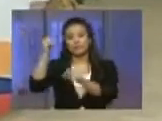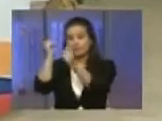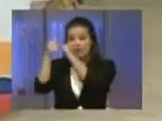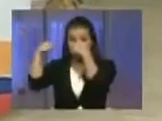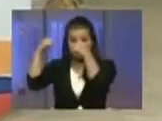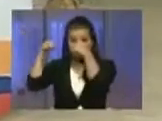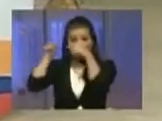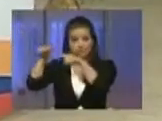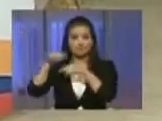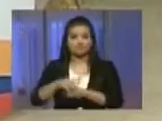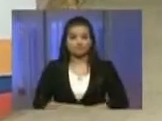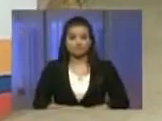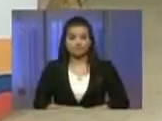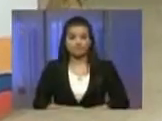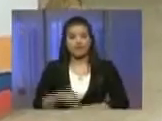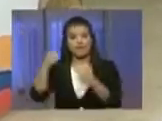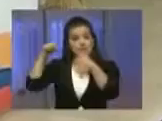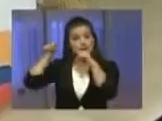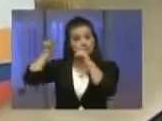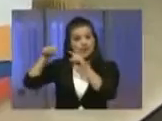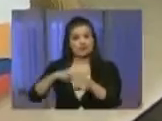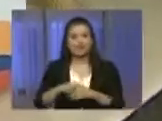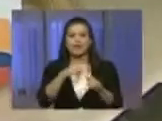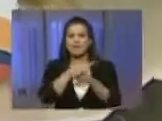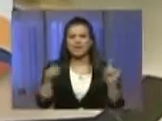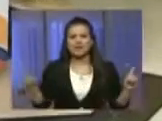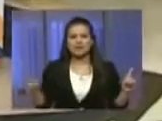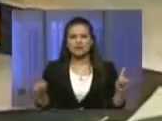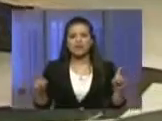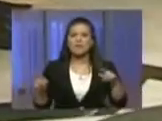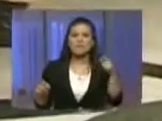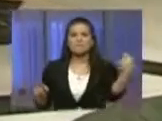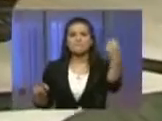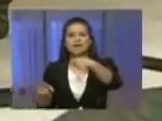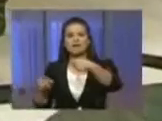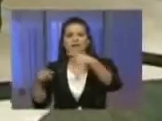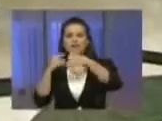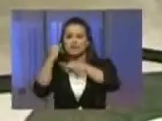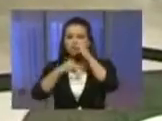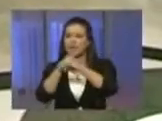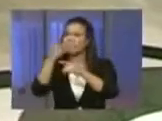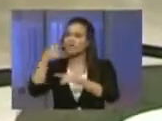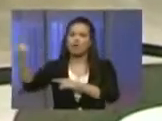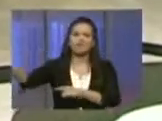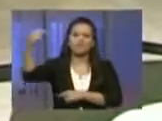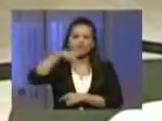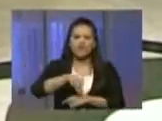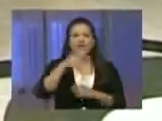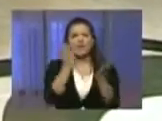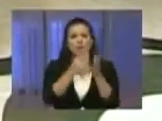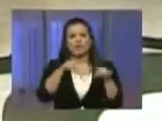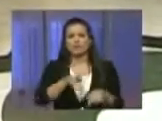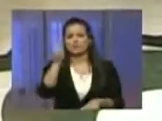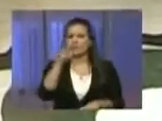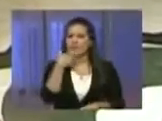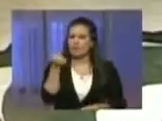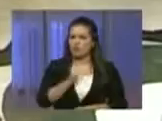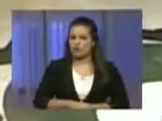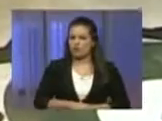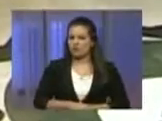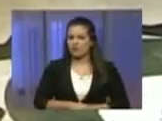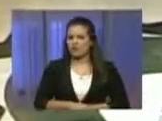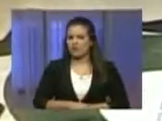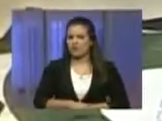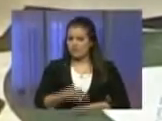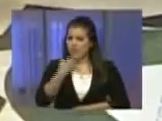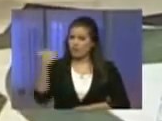esos profesores o maestros internacionales pueden venir aquí a una escuela nuestra en Venezuela